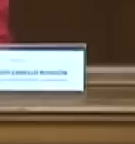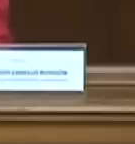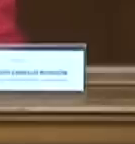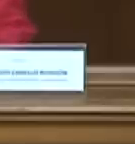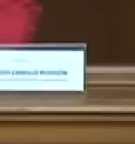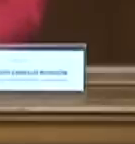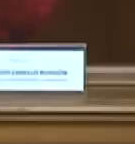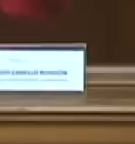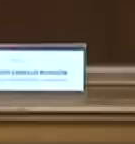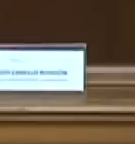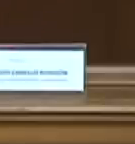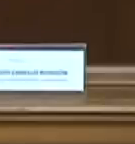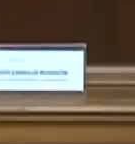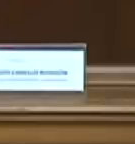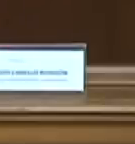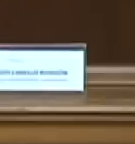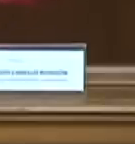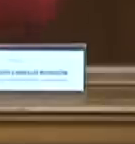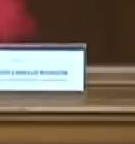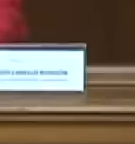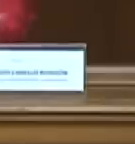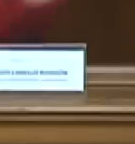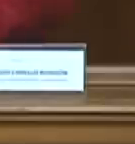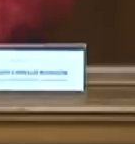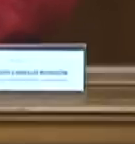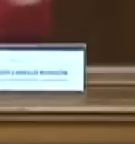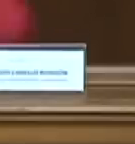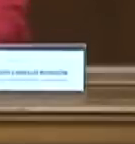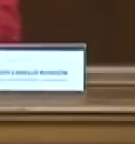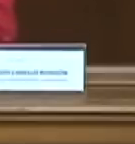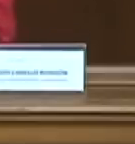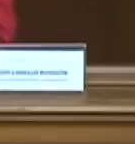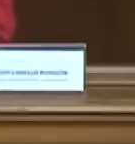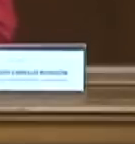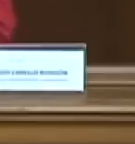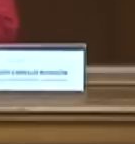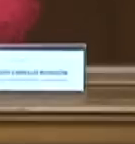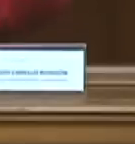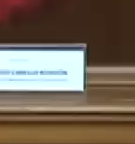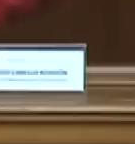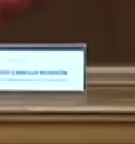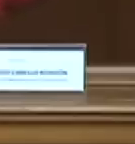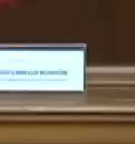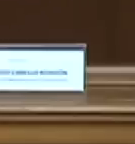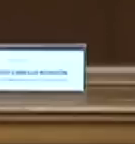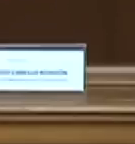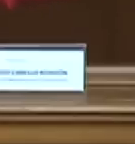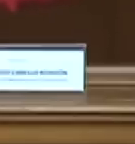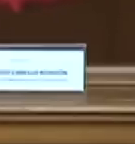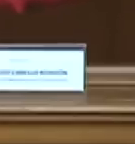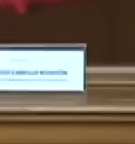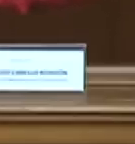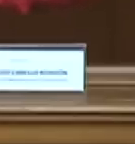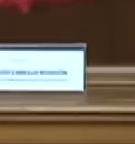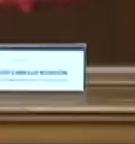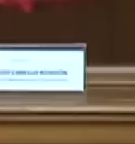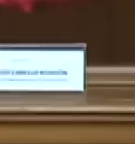el sol de Venezuela nace en el Esequibo. Nosotros de eso no tenemos ninguna duda. Lo demás son